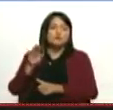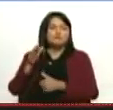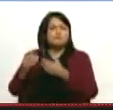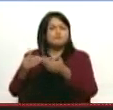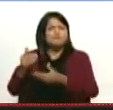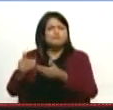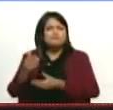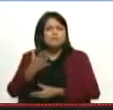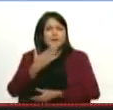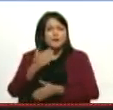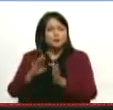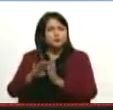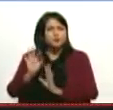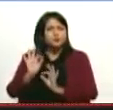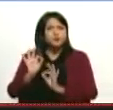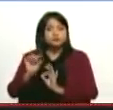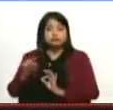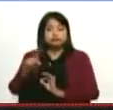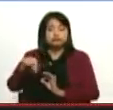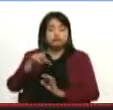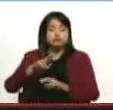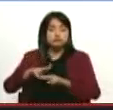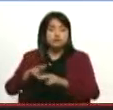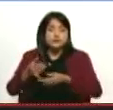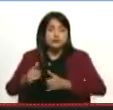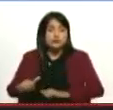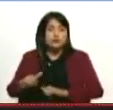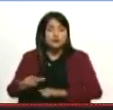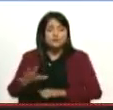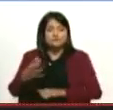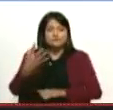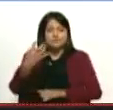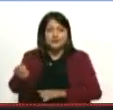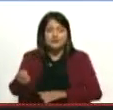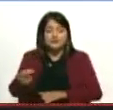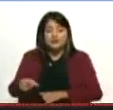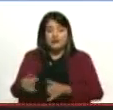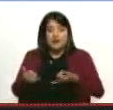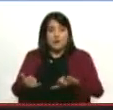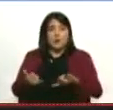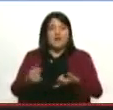para que entiendan que el presente ya es pasado